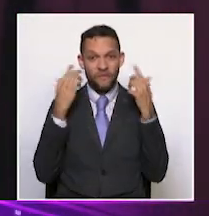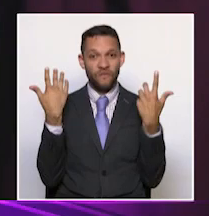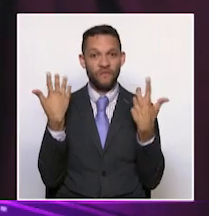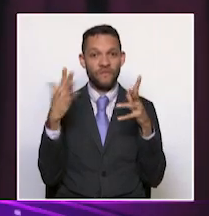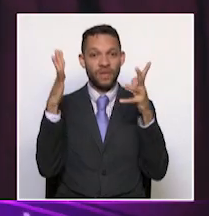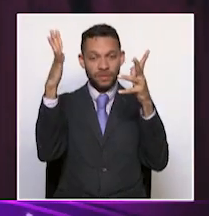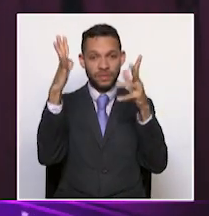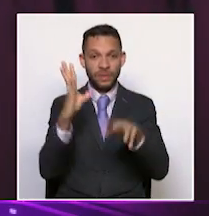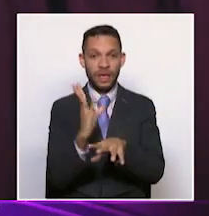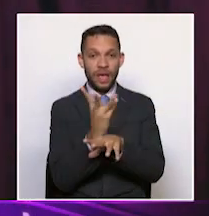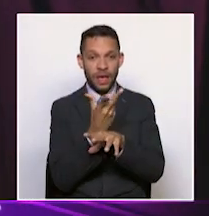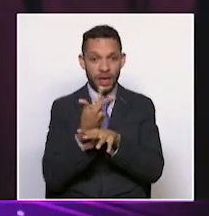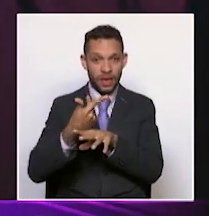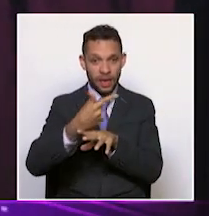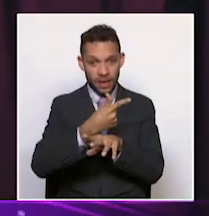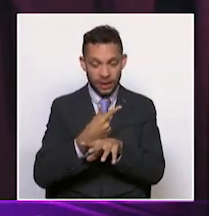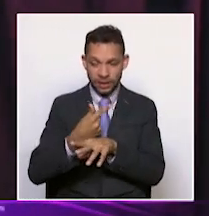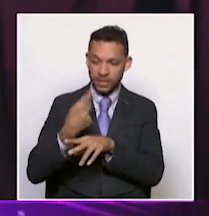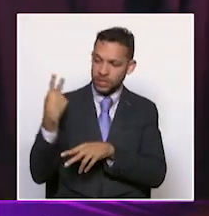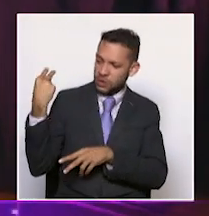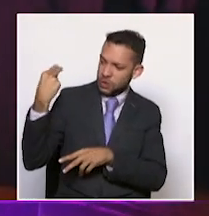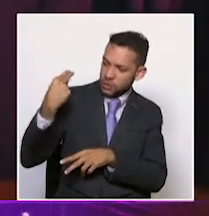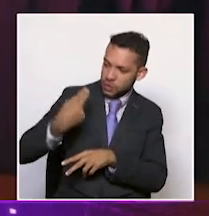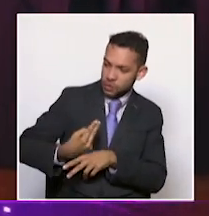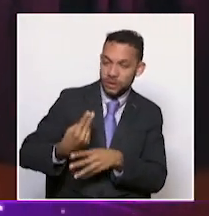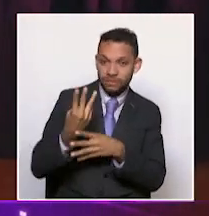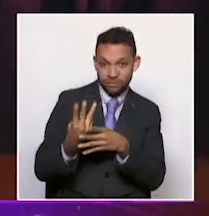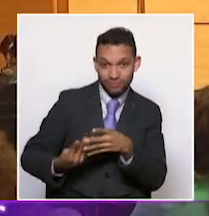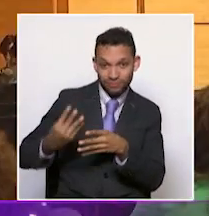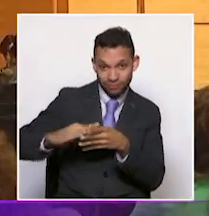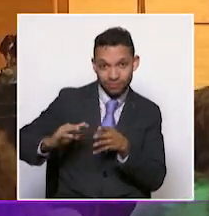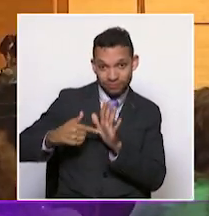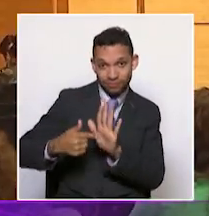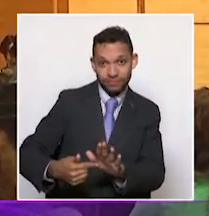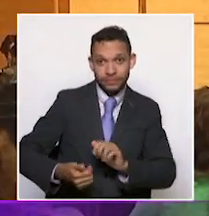Arte Contemporáneo con una llamativa programación.